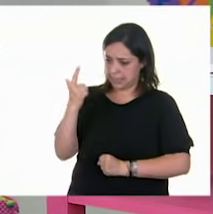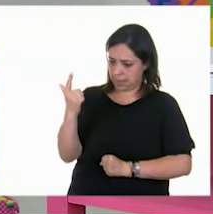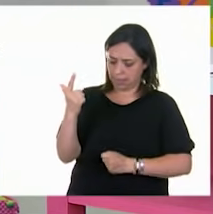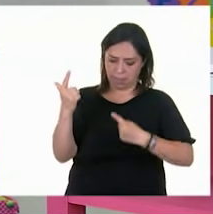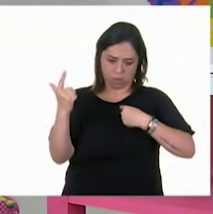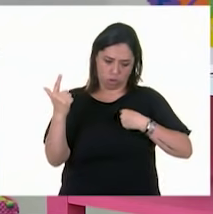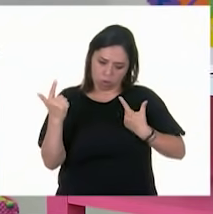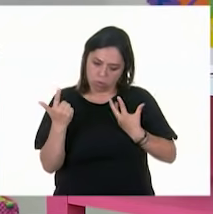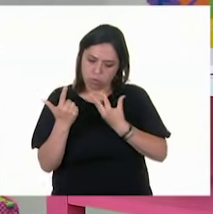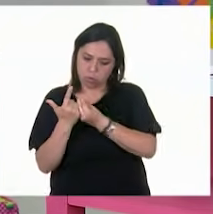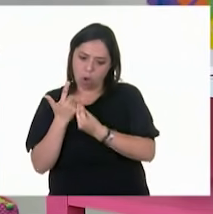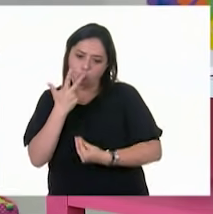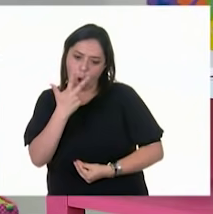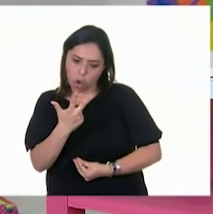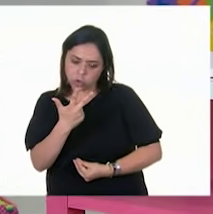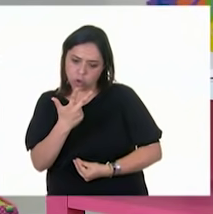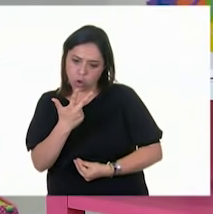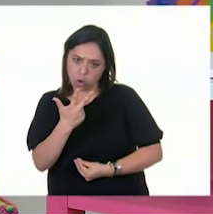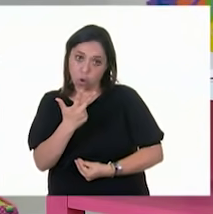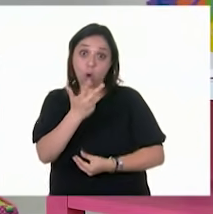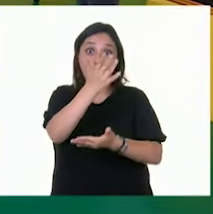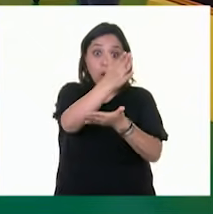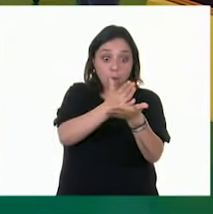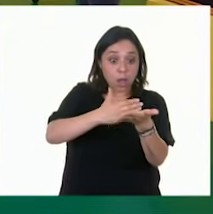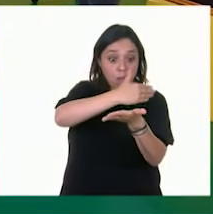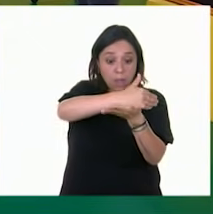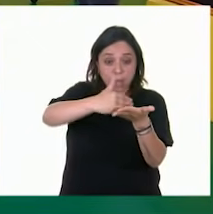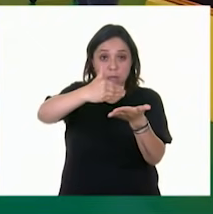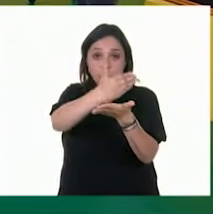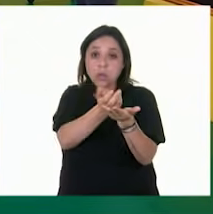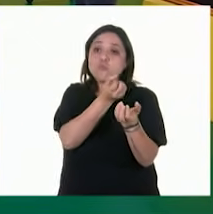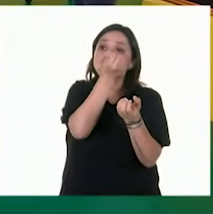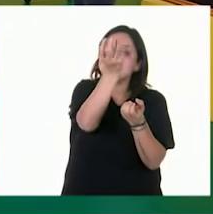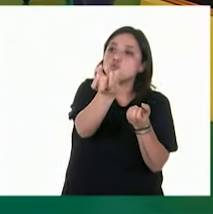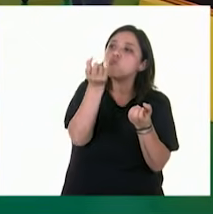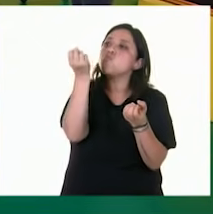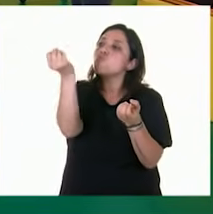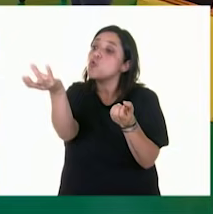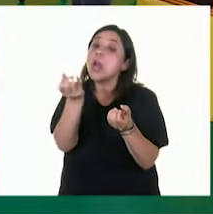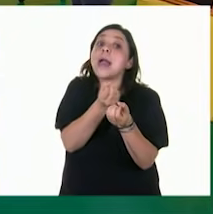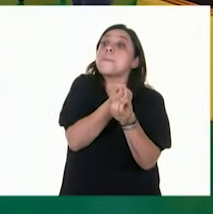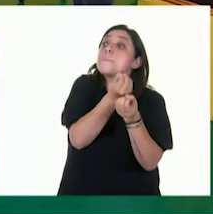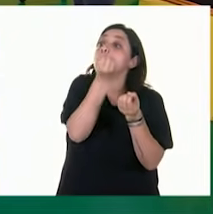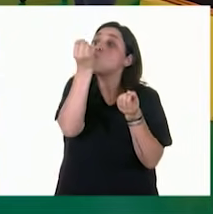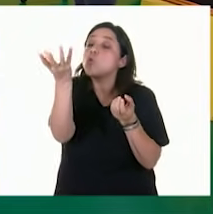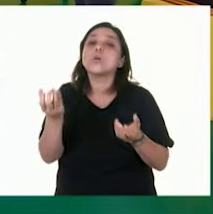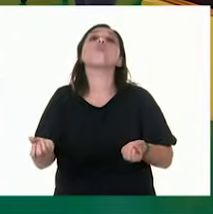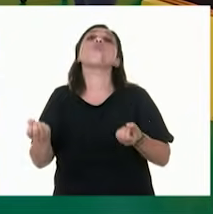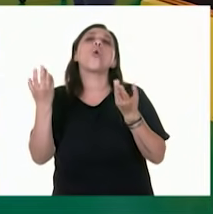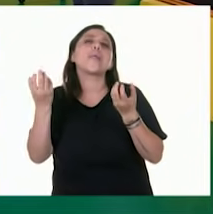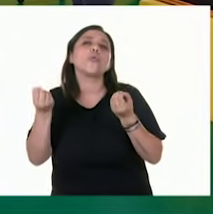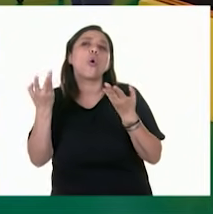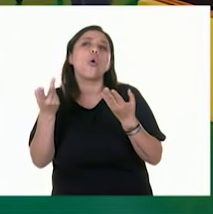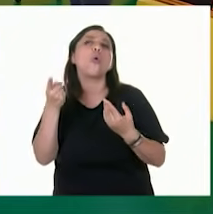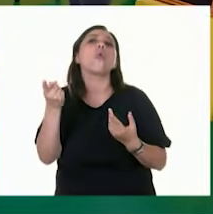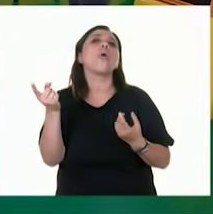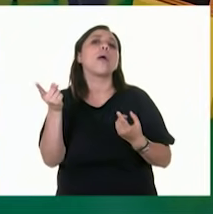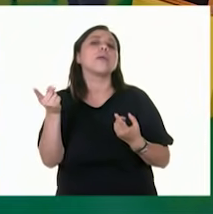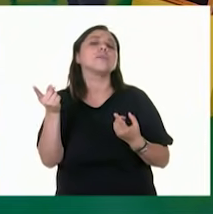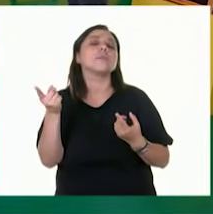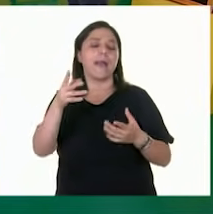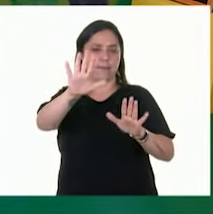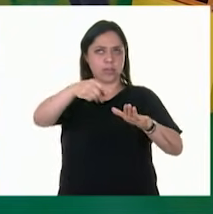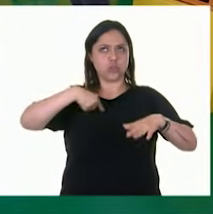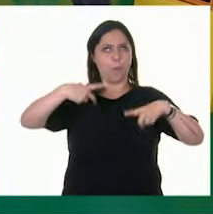pastel le tocó a cada uno? Entonces, si el pastel lo dividí en 8, porque